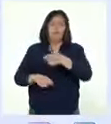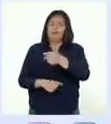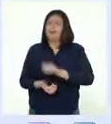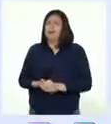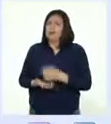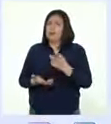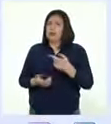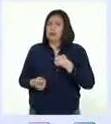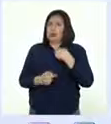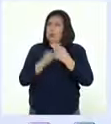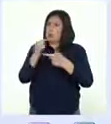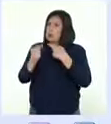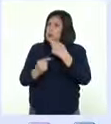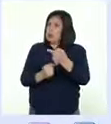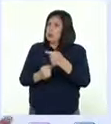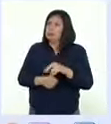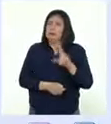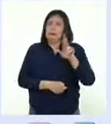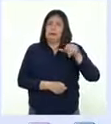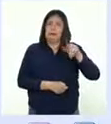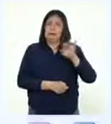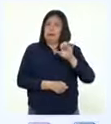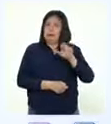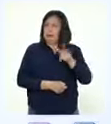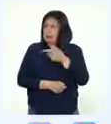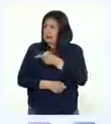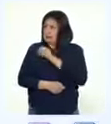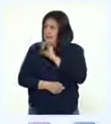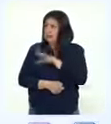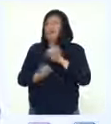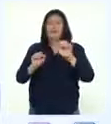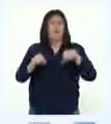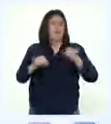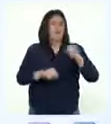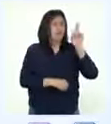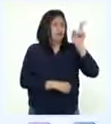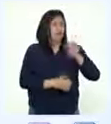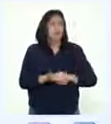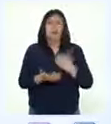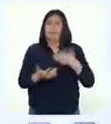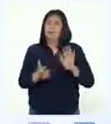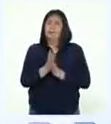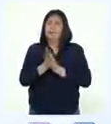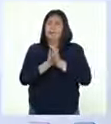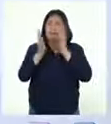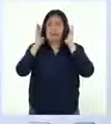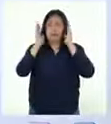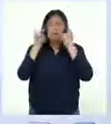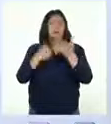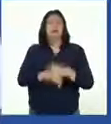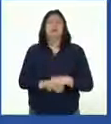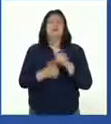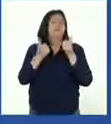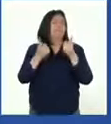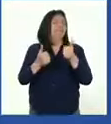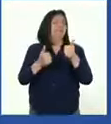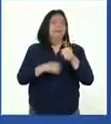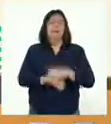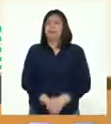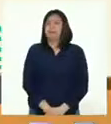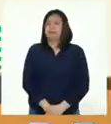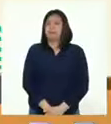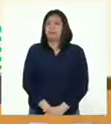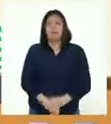¡Exactamente! Les comentaste también de Raquel, ¿verdad? Así es, profesora, así que somos todo oídos.